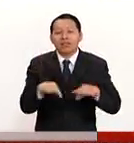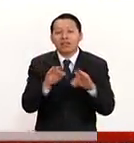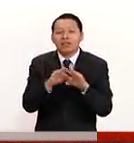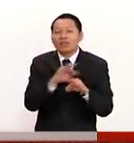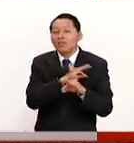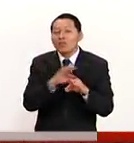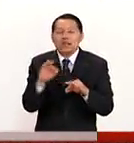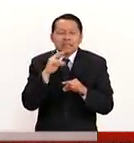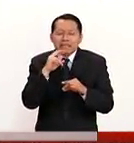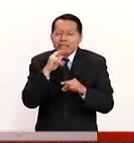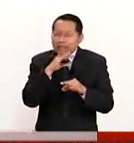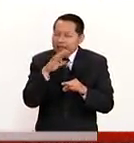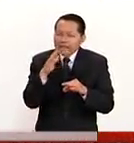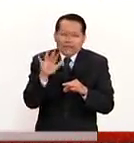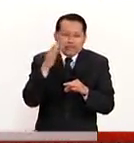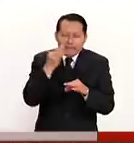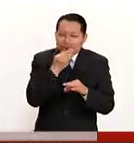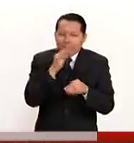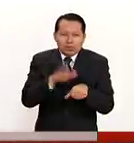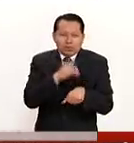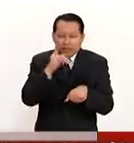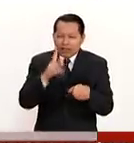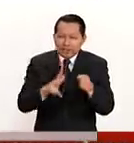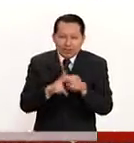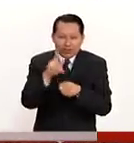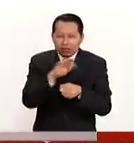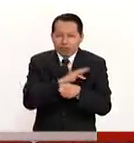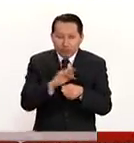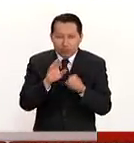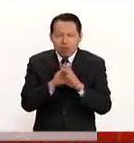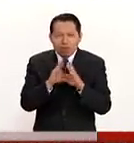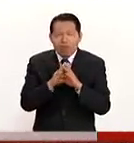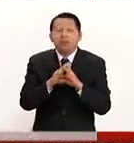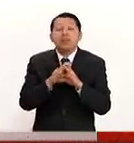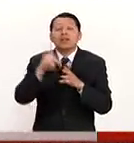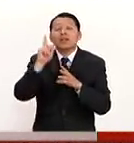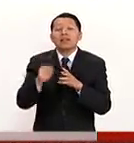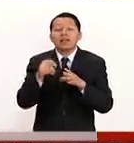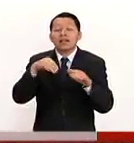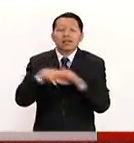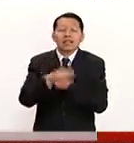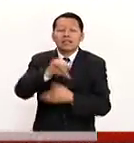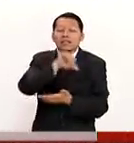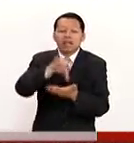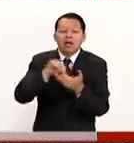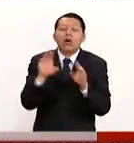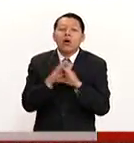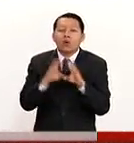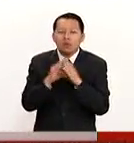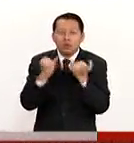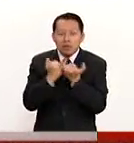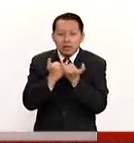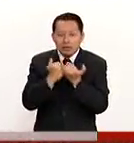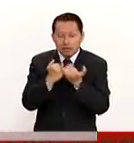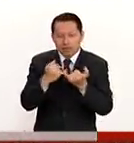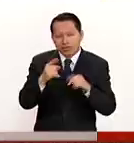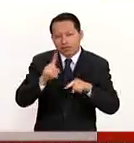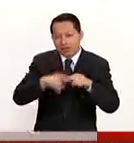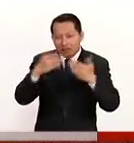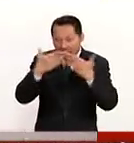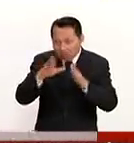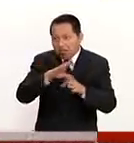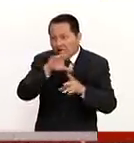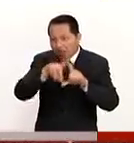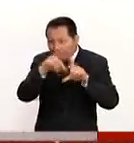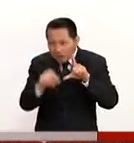nos comentes rapidísimo, porque nos tenemos que ir a corte, cómo se accede a este centro, para quién está abierto para todo